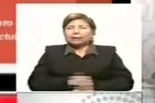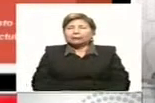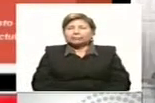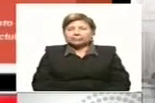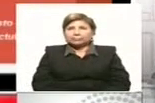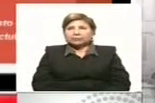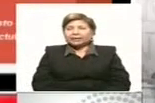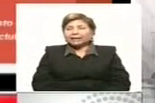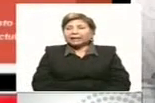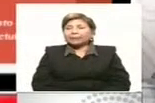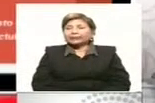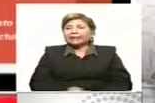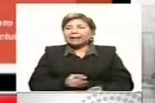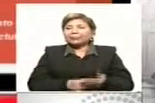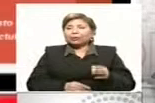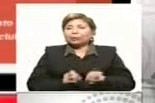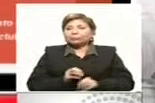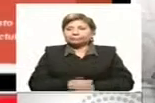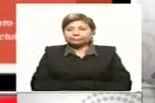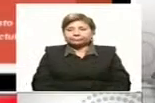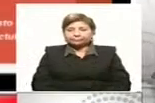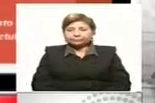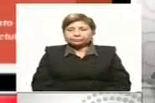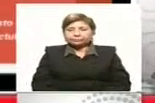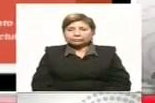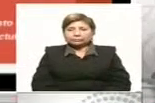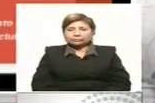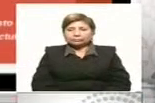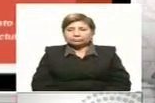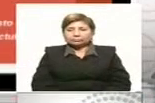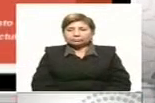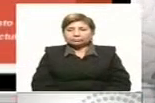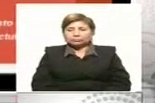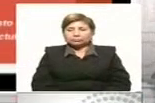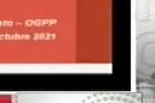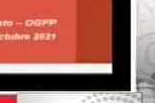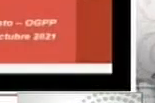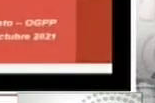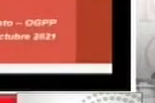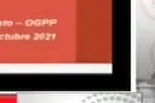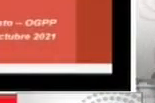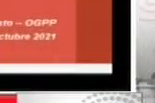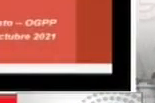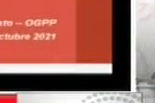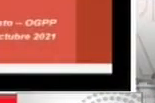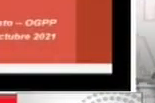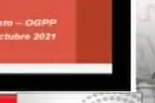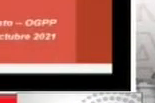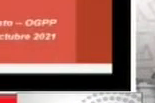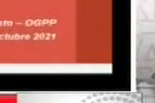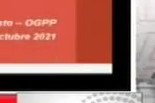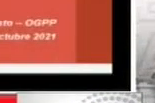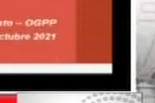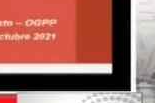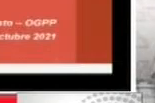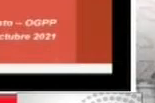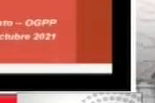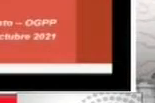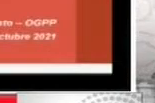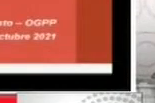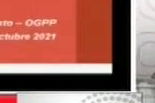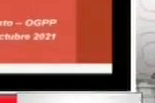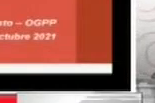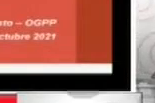por estar en este espacio, que es muy importante para ir mirando cómo es que proyectamos el presupuesto